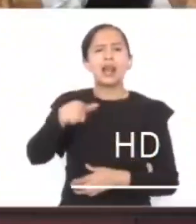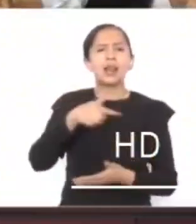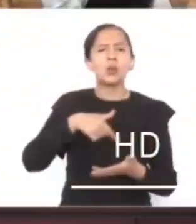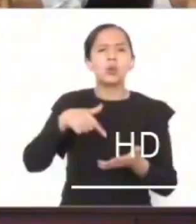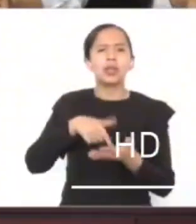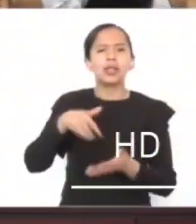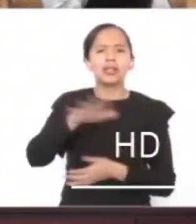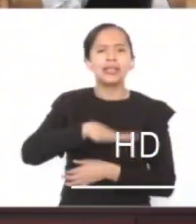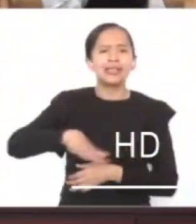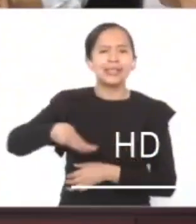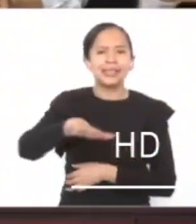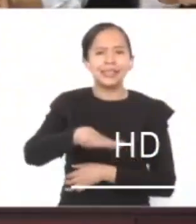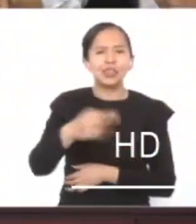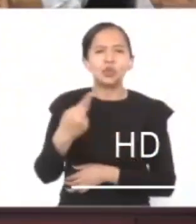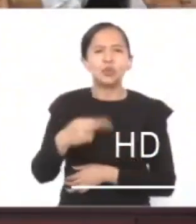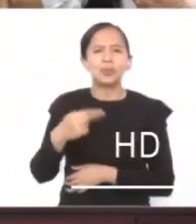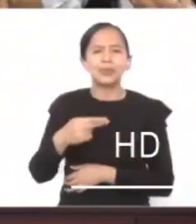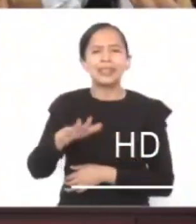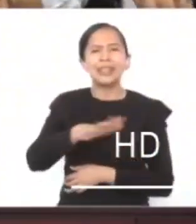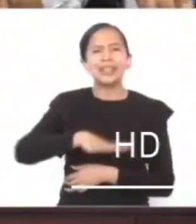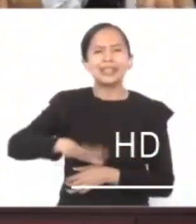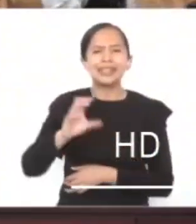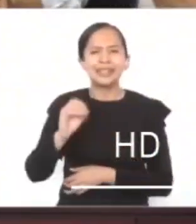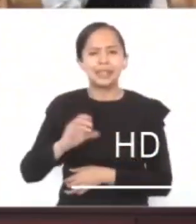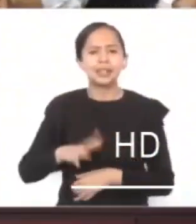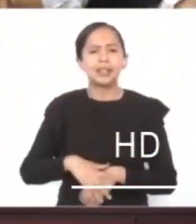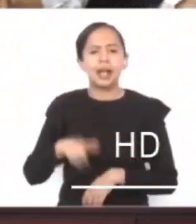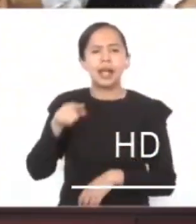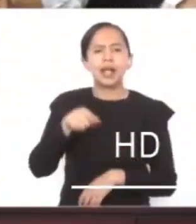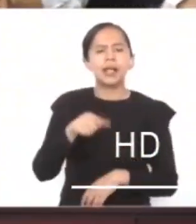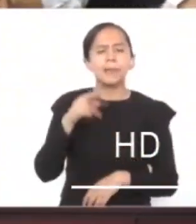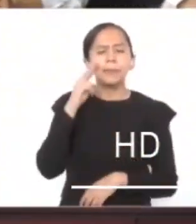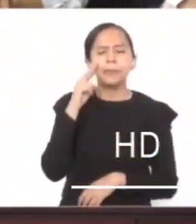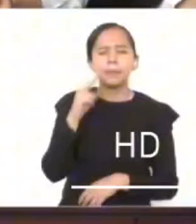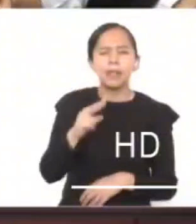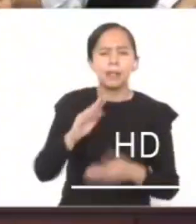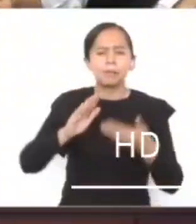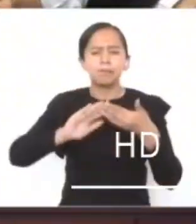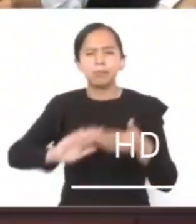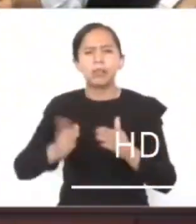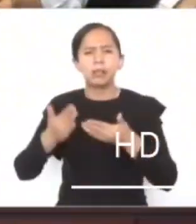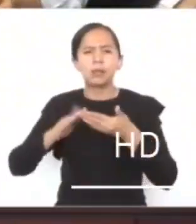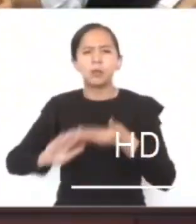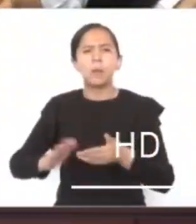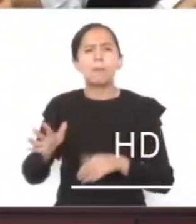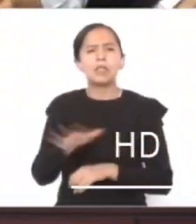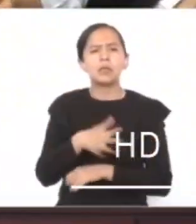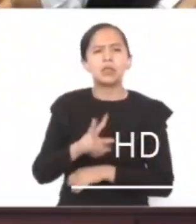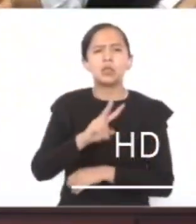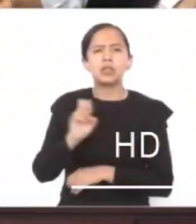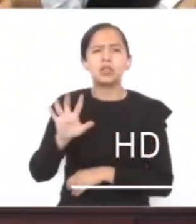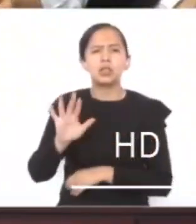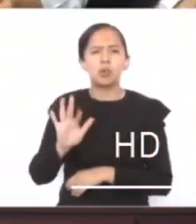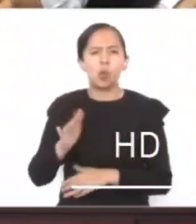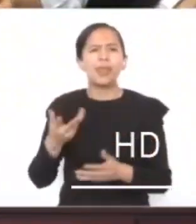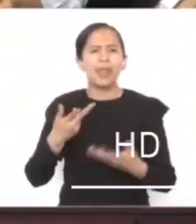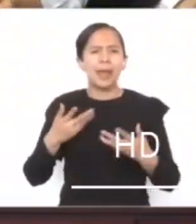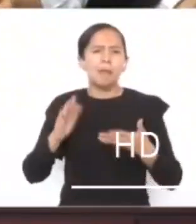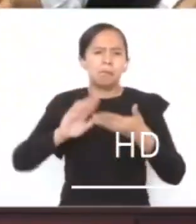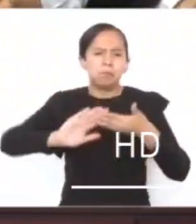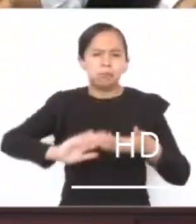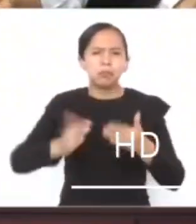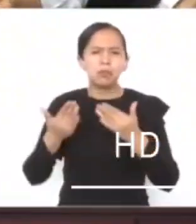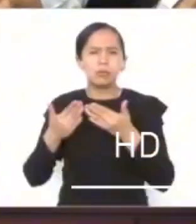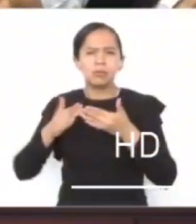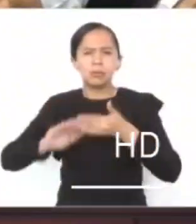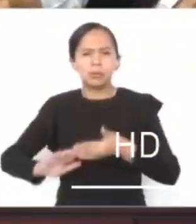de 1985 y cuántos colapsos tuvimos en esa oportunidad, que fueron 250 inmuebles colapsados.